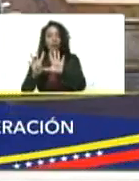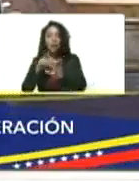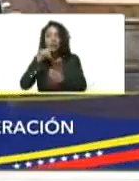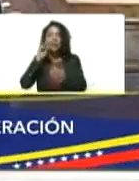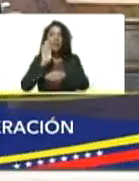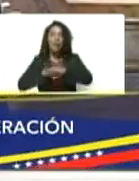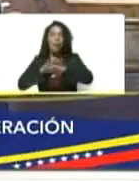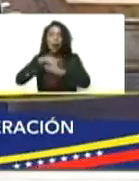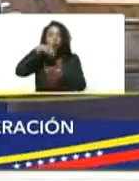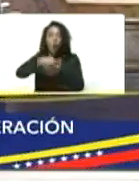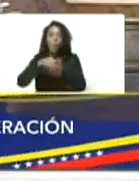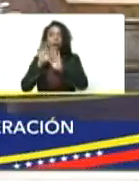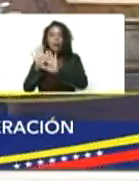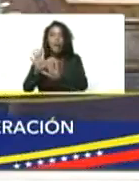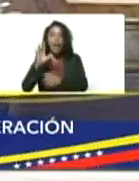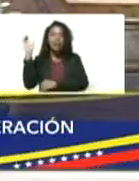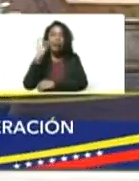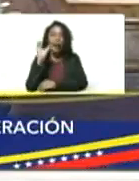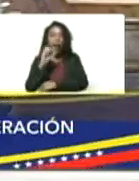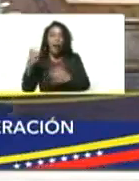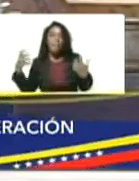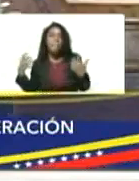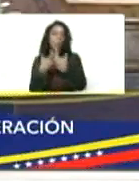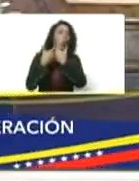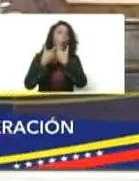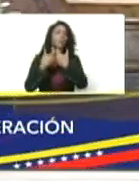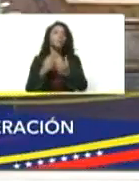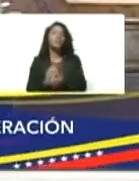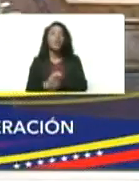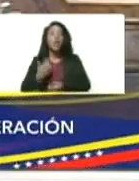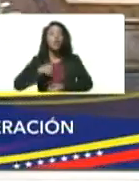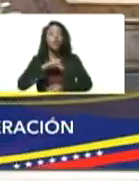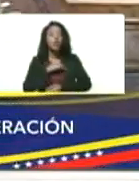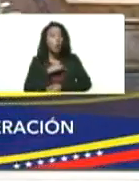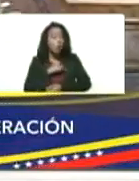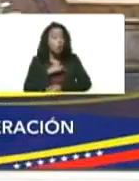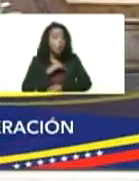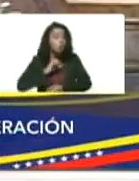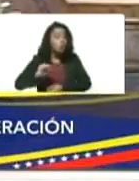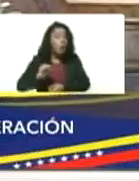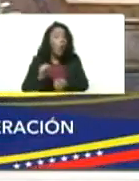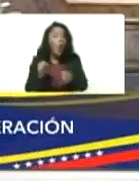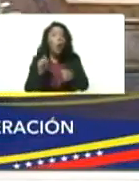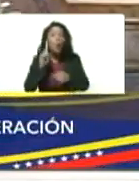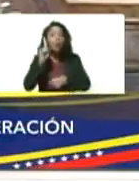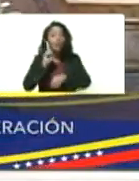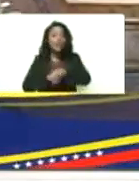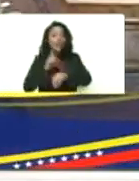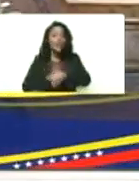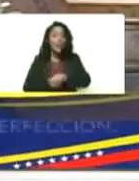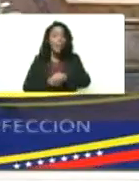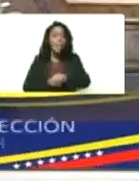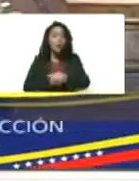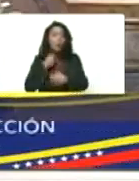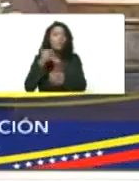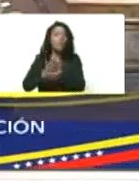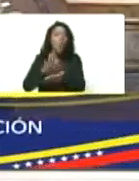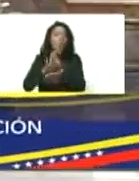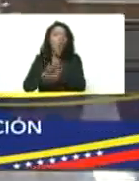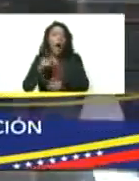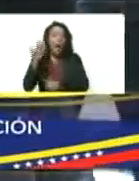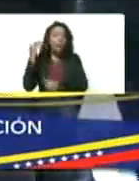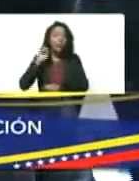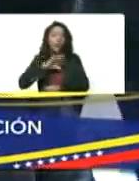caracazo así que nosotros somos de una generación mártir de una generación víctima